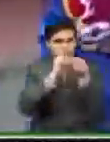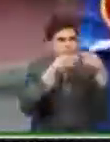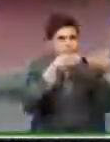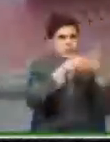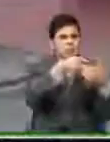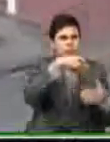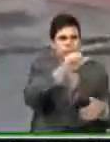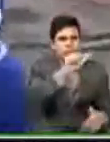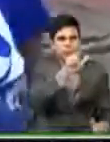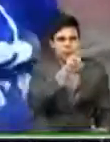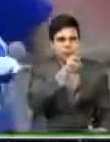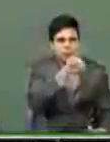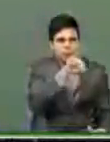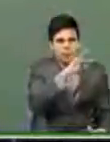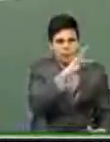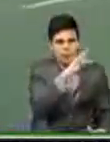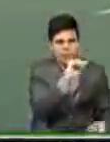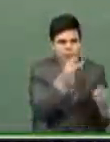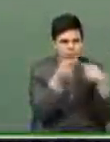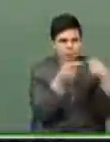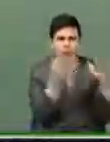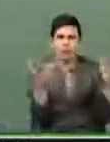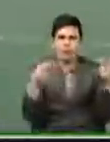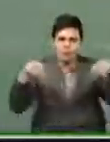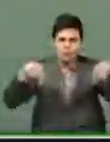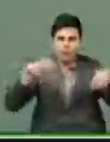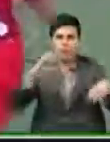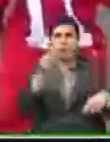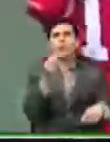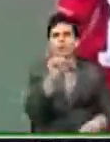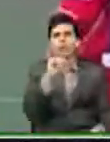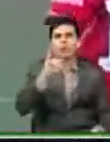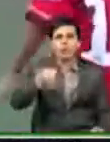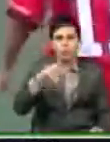La Palmita. El juego se efectuará en la cancha del Cují en el municipio de Los Patios.